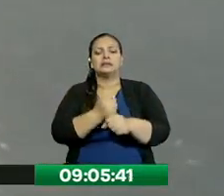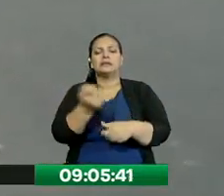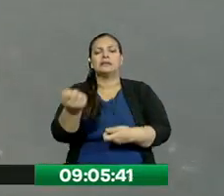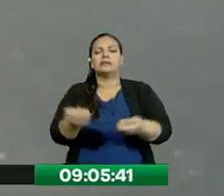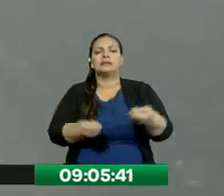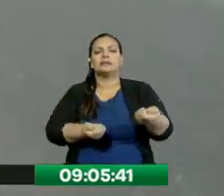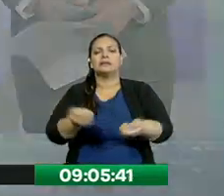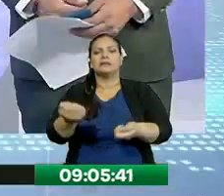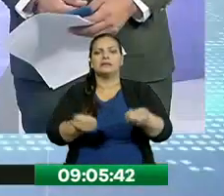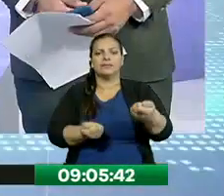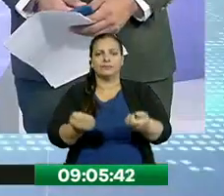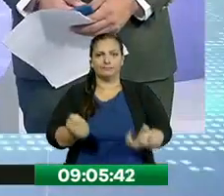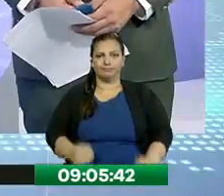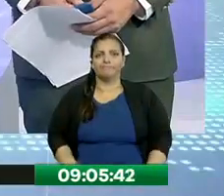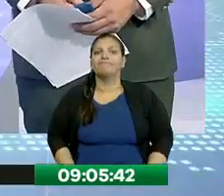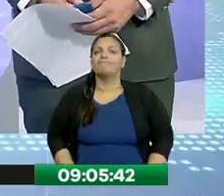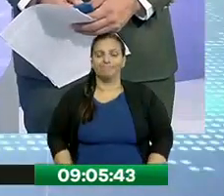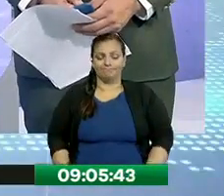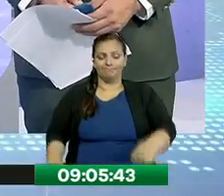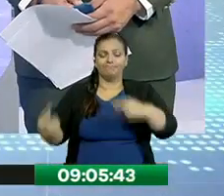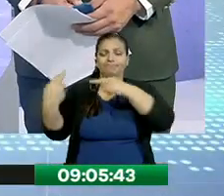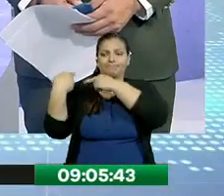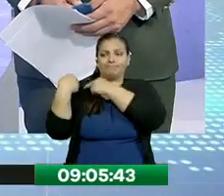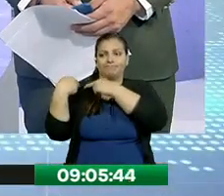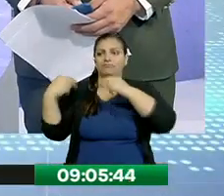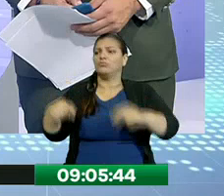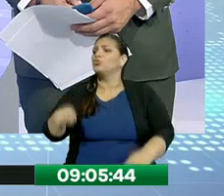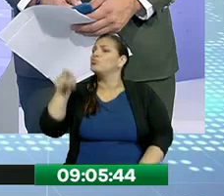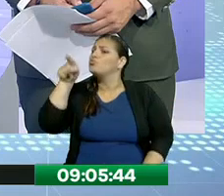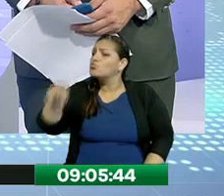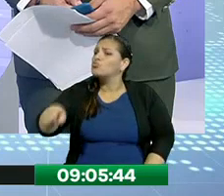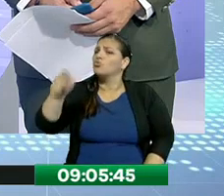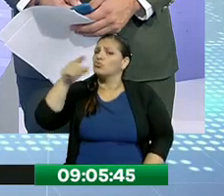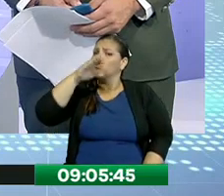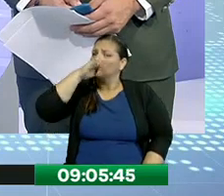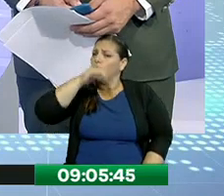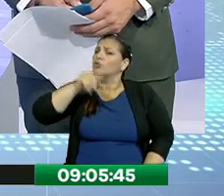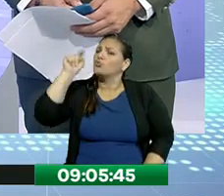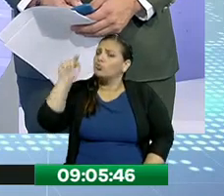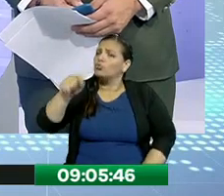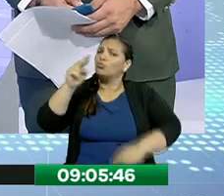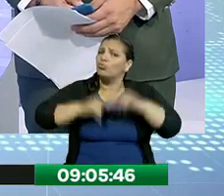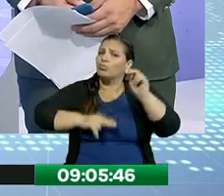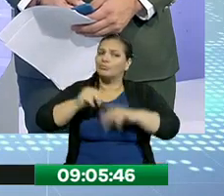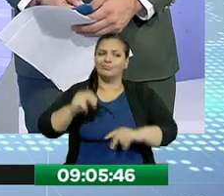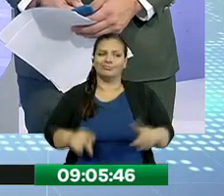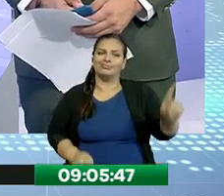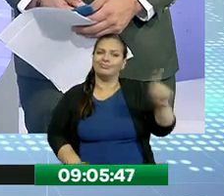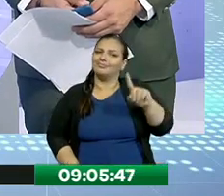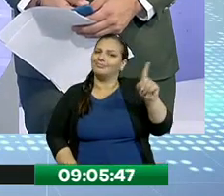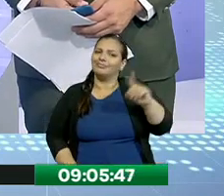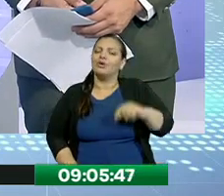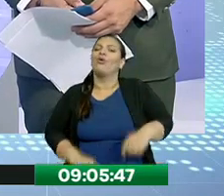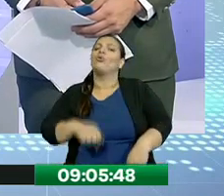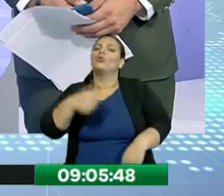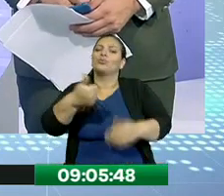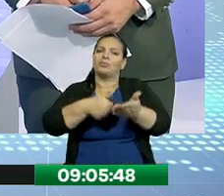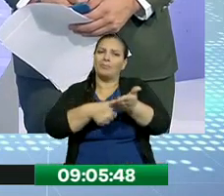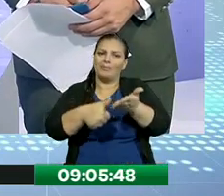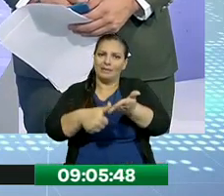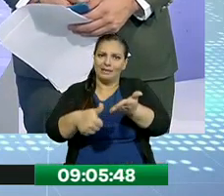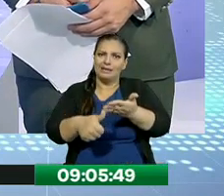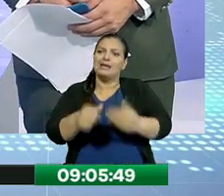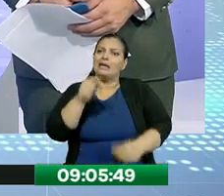lo digo porque hay muchos moradores que le exigen esto a la CTE. José Luis, me dicen aquí en Apuntador, la compañera, que usted